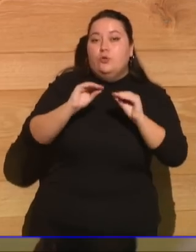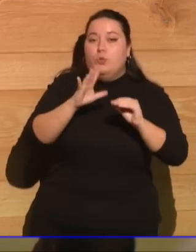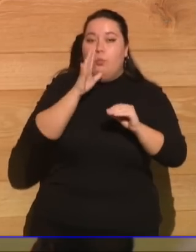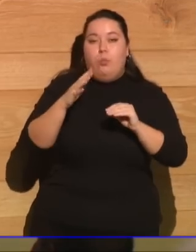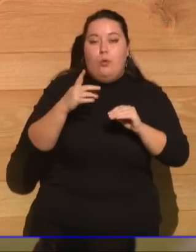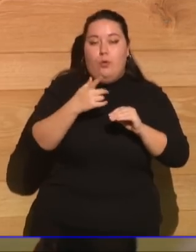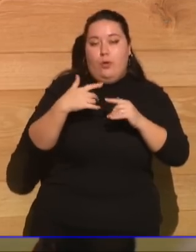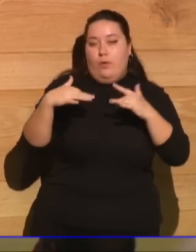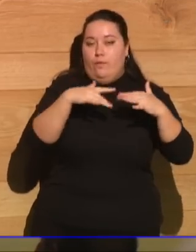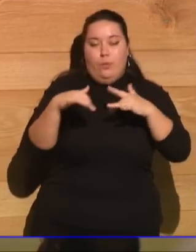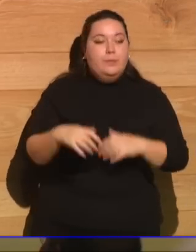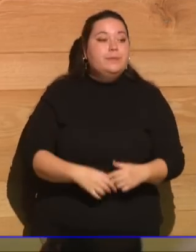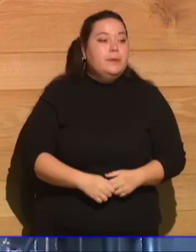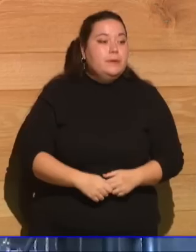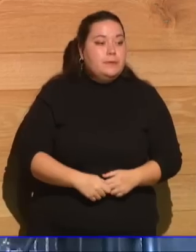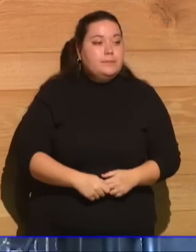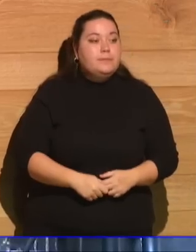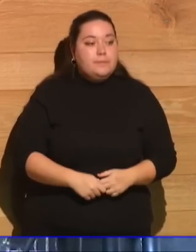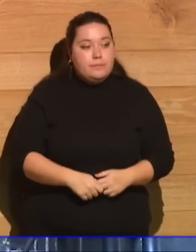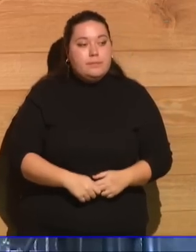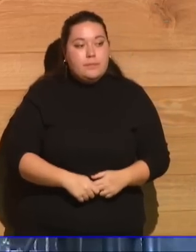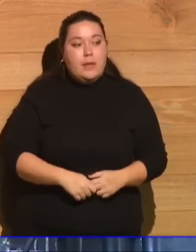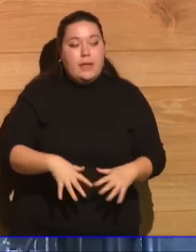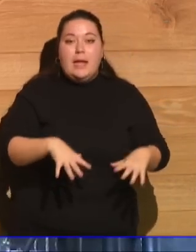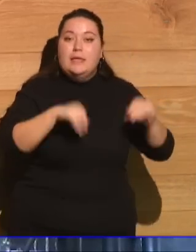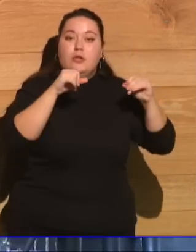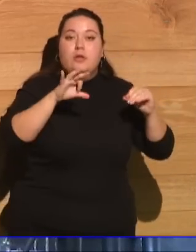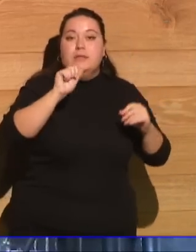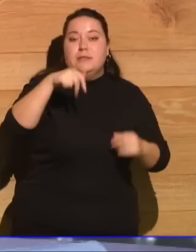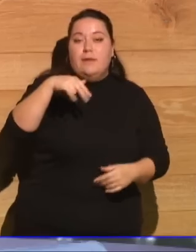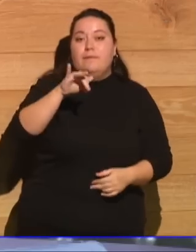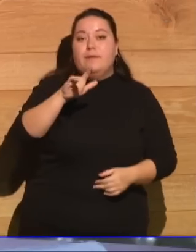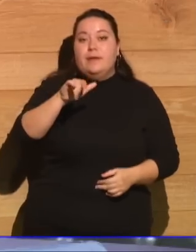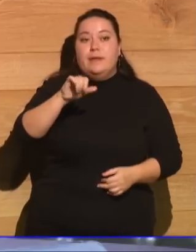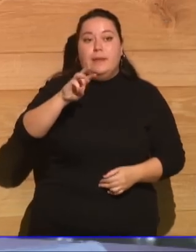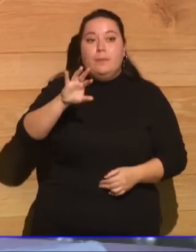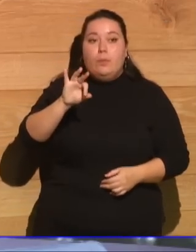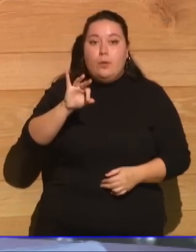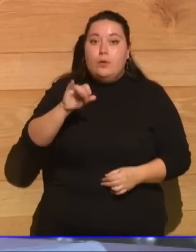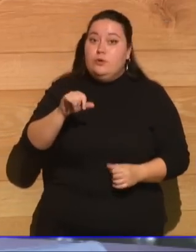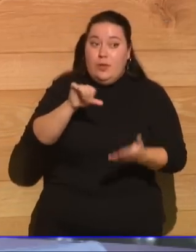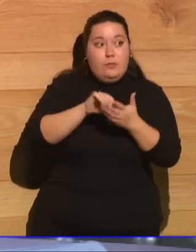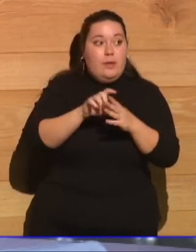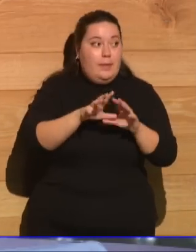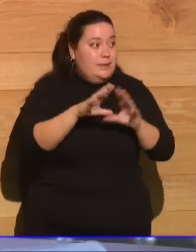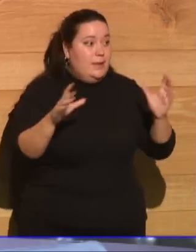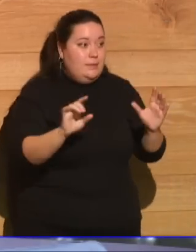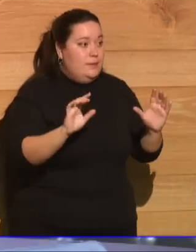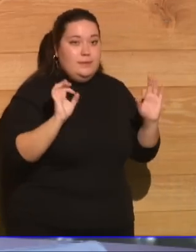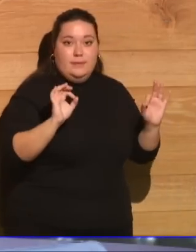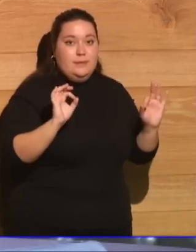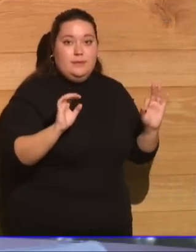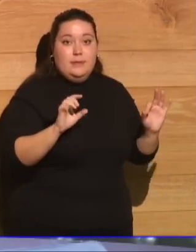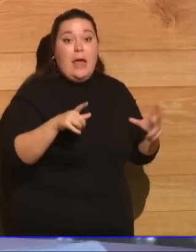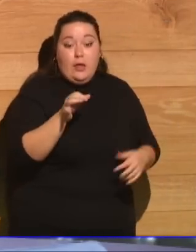equivocarse, ¿eh? Y se fueron a rodar al castillo de San Filipo, donde se hizo casi toda Es una de las ciudades más grandes de Malta. Y está